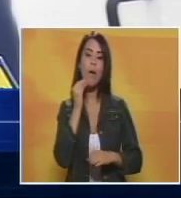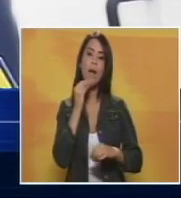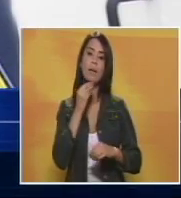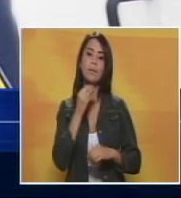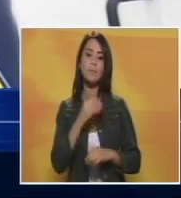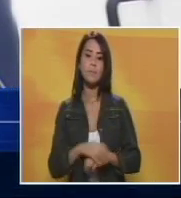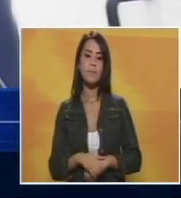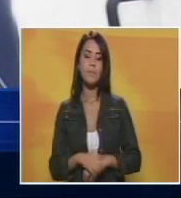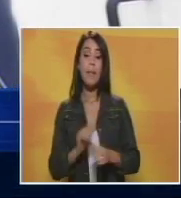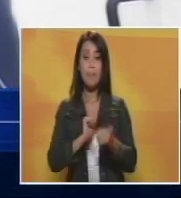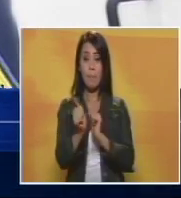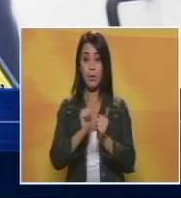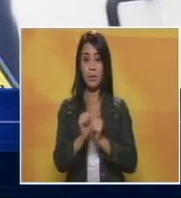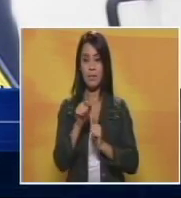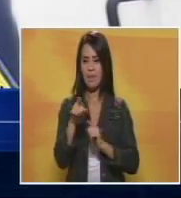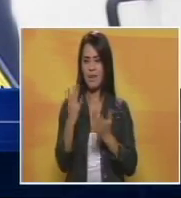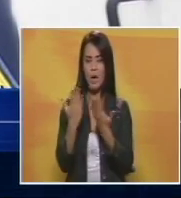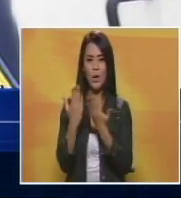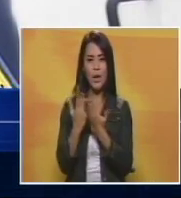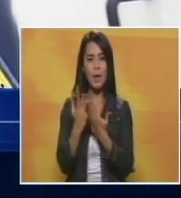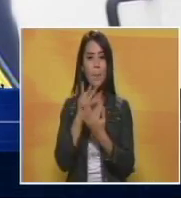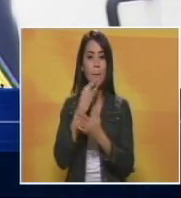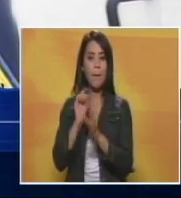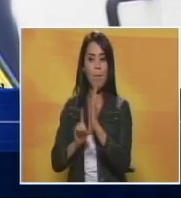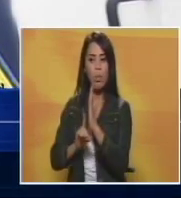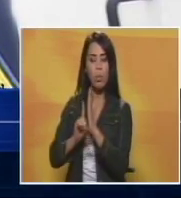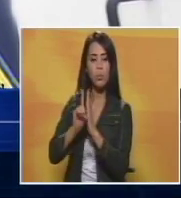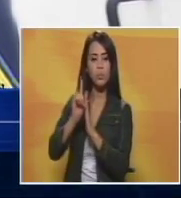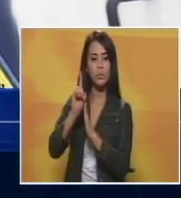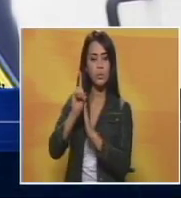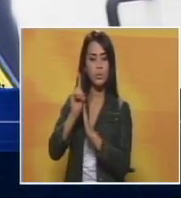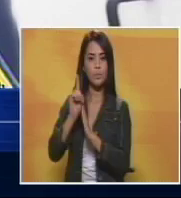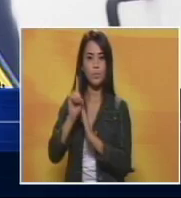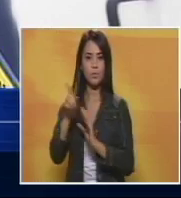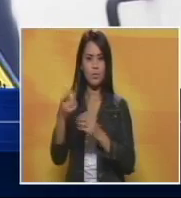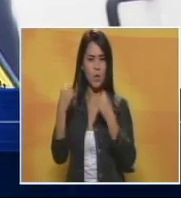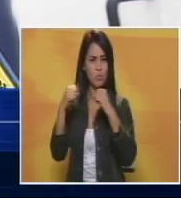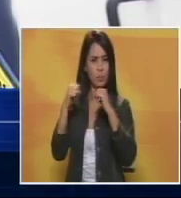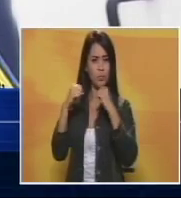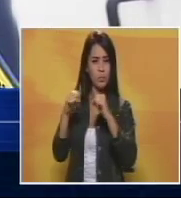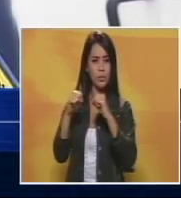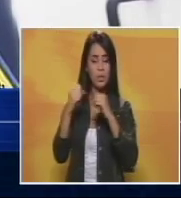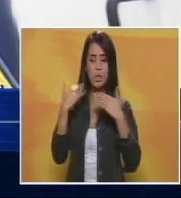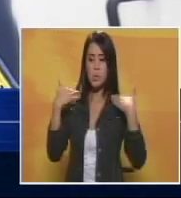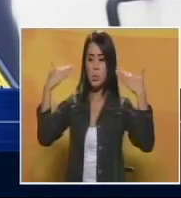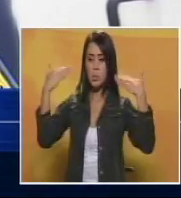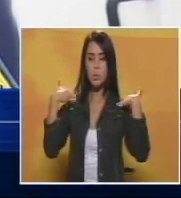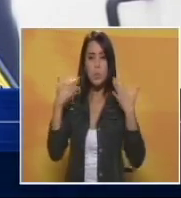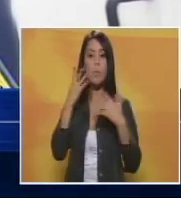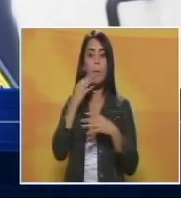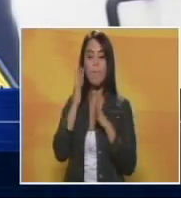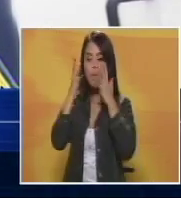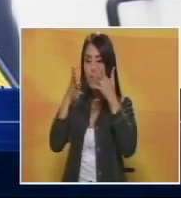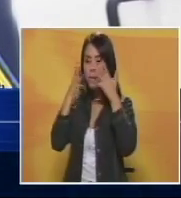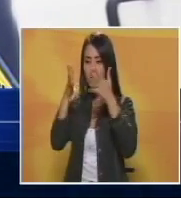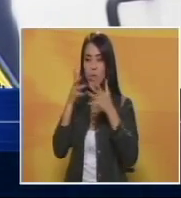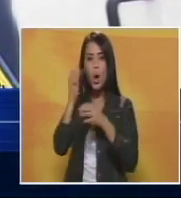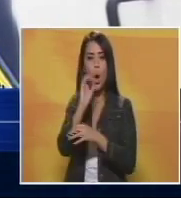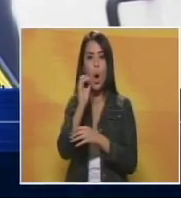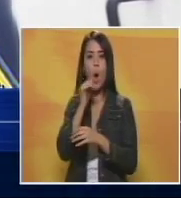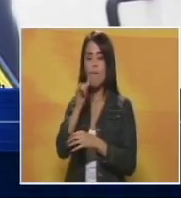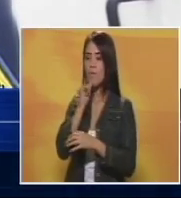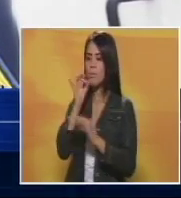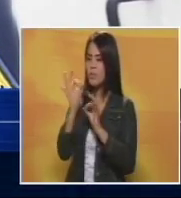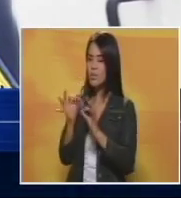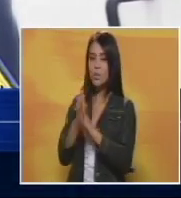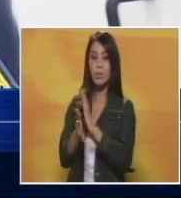ese momento de colegio, las hormonas empiezan a desarrollarse y el ejercicio es desmedido, sin ningún tipo de formación o educación, y